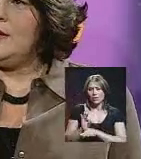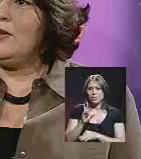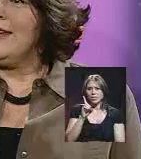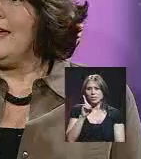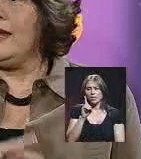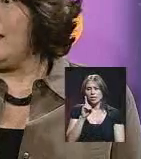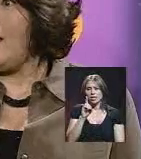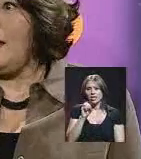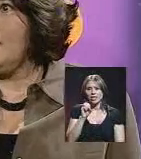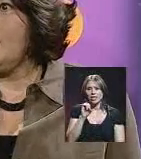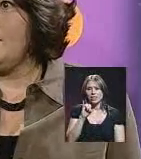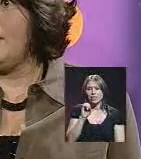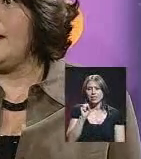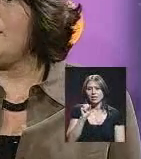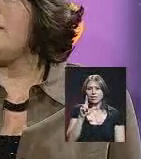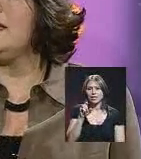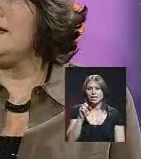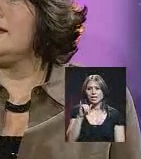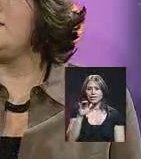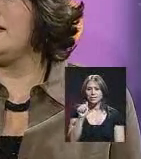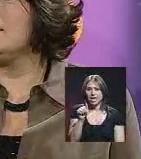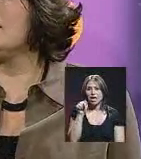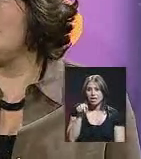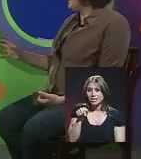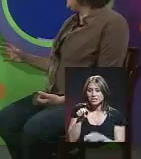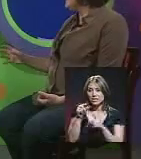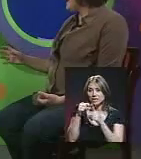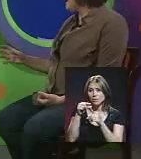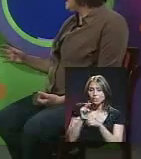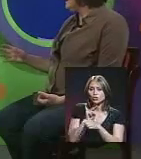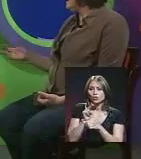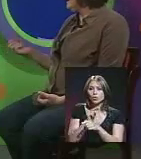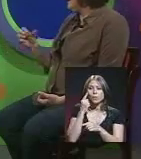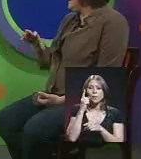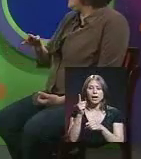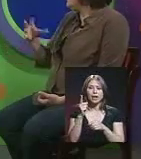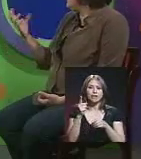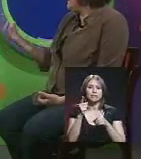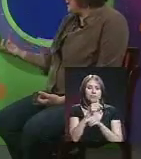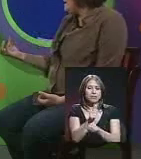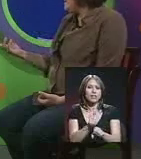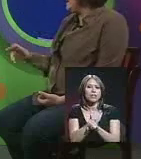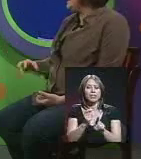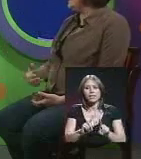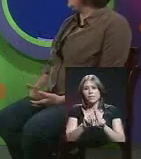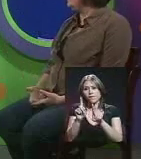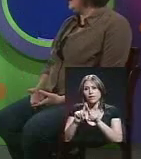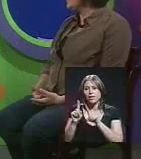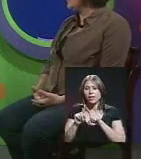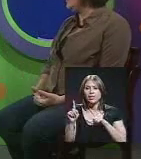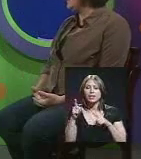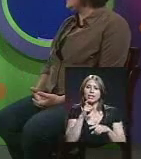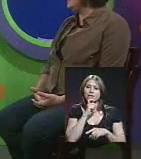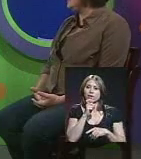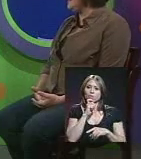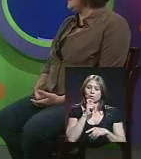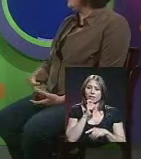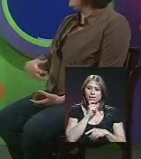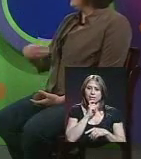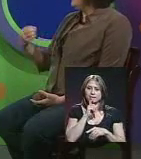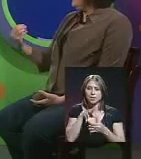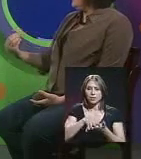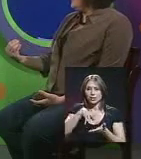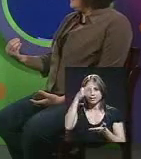este término en general para definir diferencias de aprendizaje. Dificultades de aprendizaje es lo más común que se le